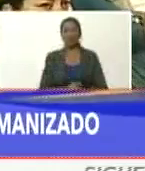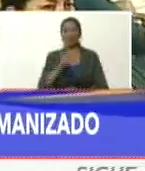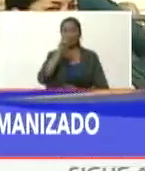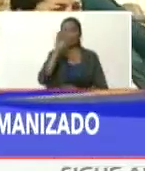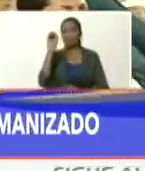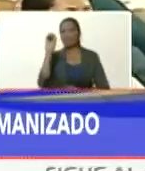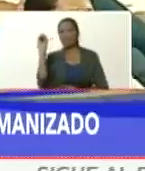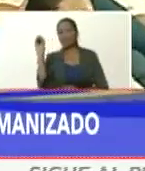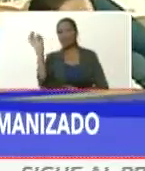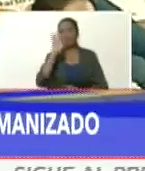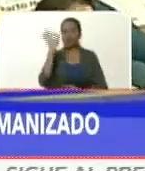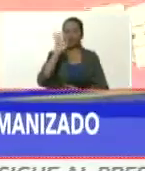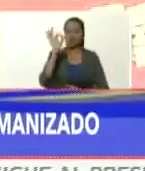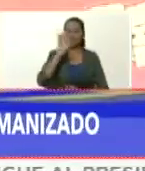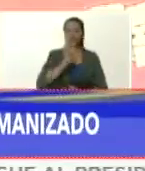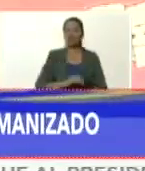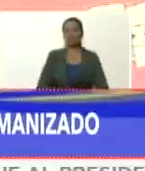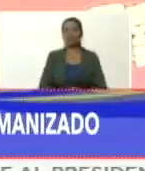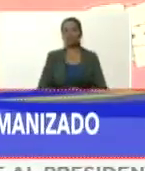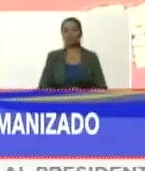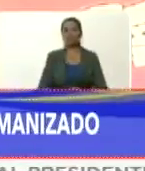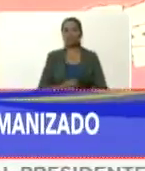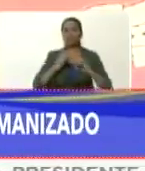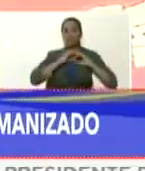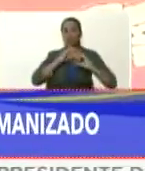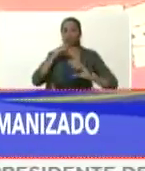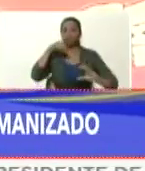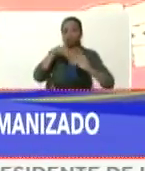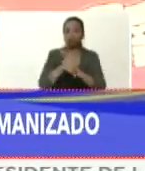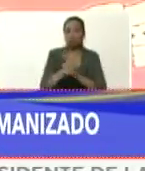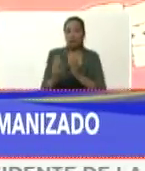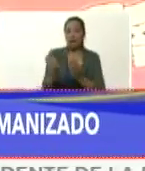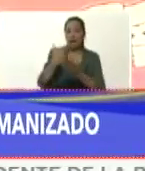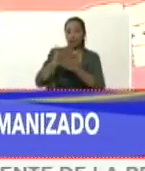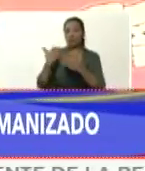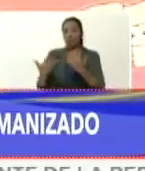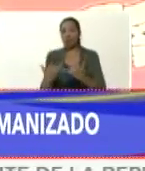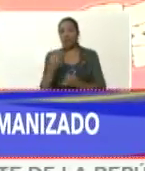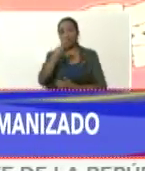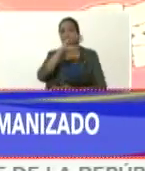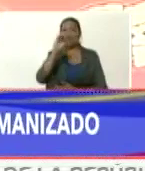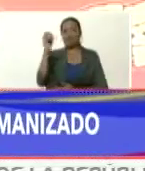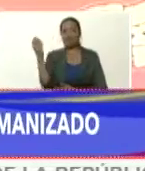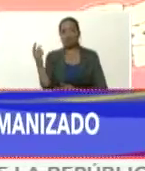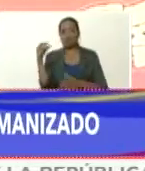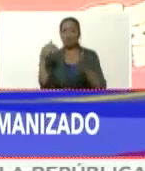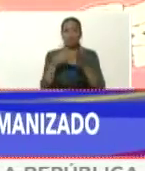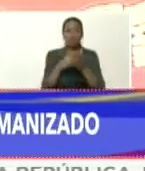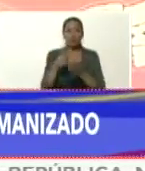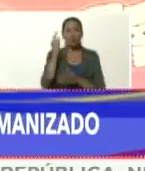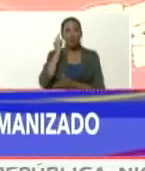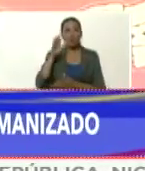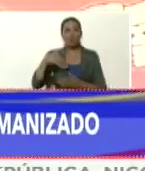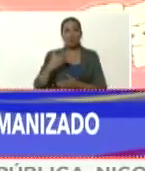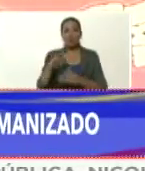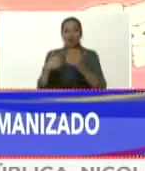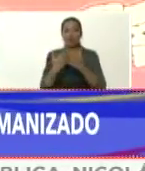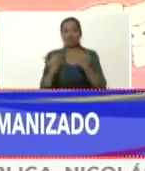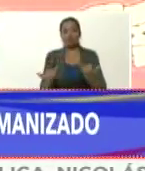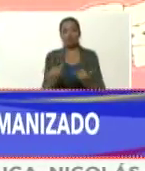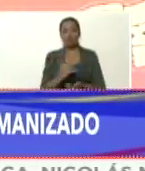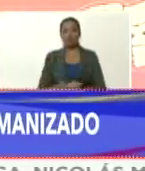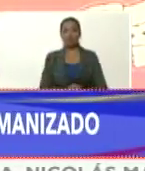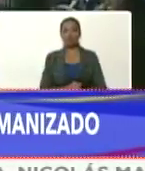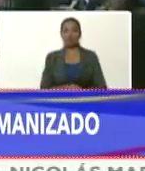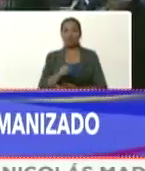100%. 100%. En el corazón tenemos que llevarlo aquí. Son 500.000 mujeres. La revolución puede. Eso y más.